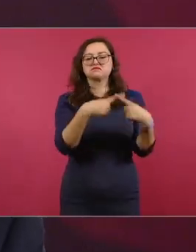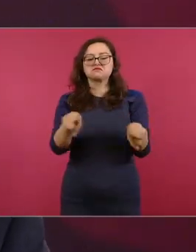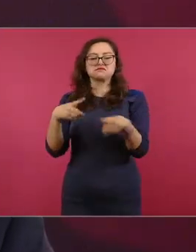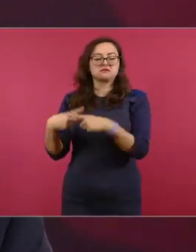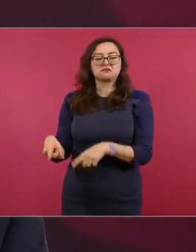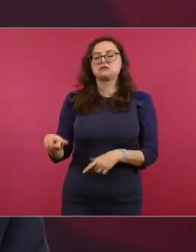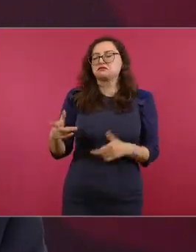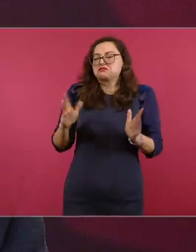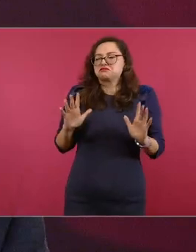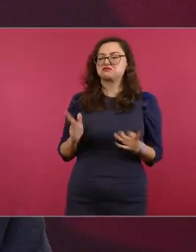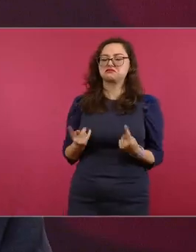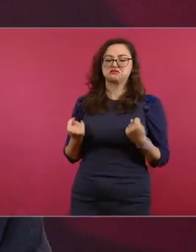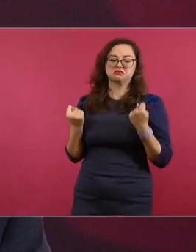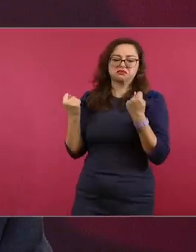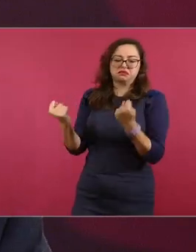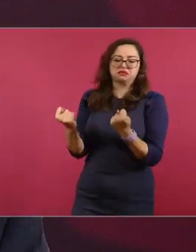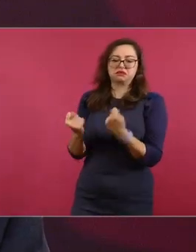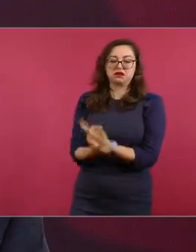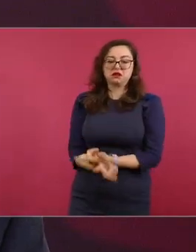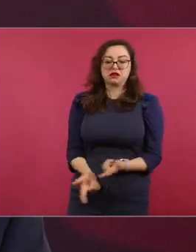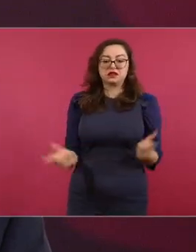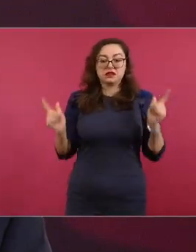cientos de locales